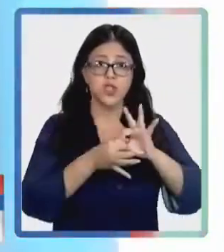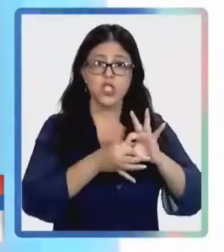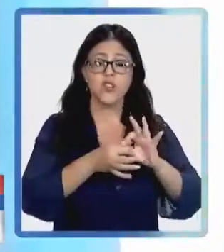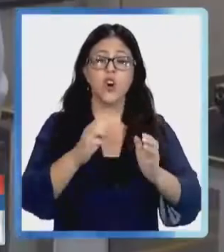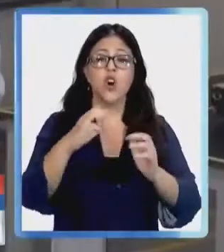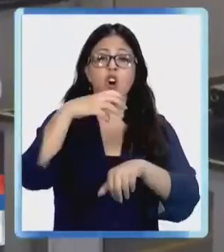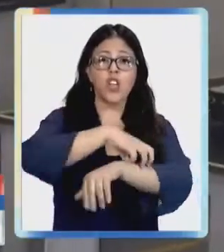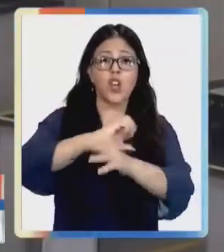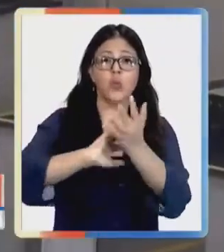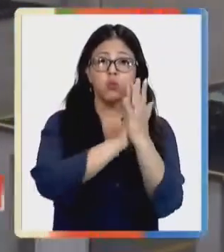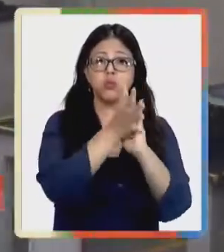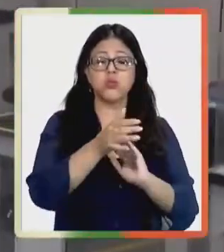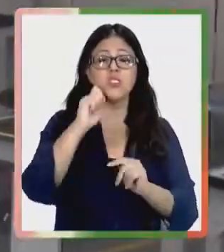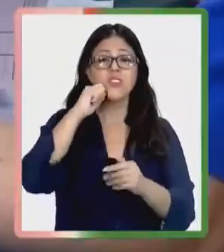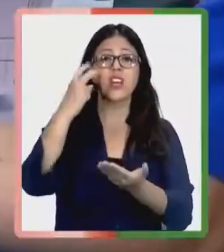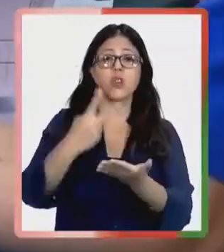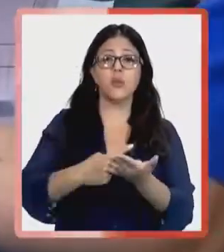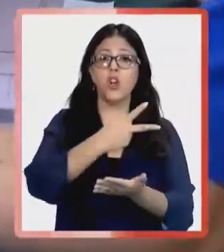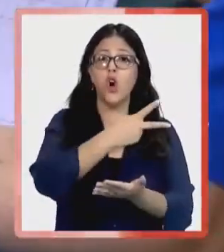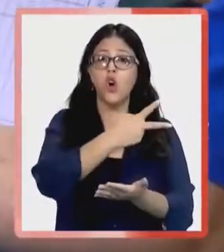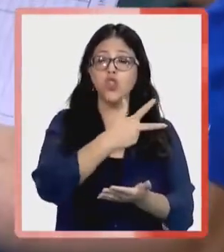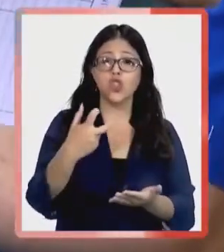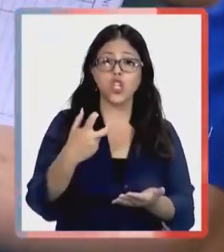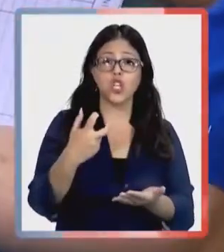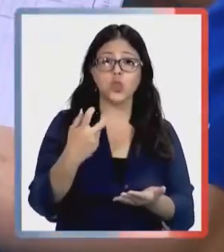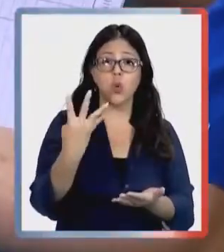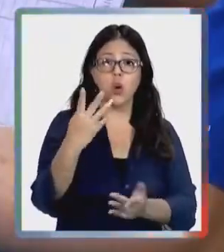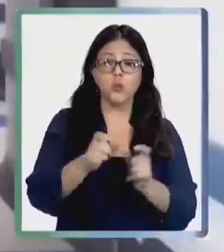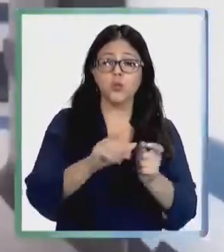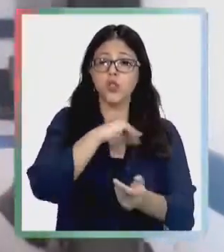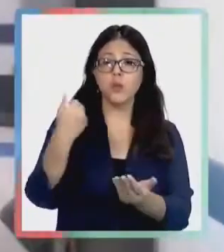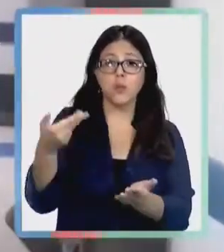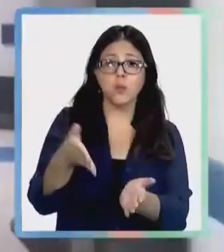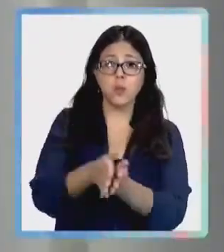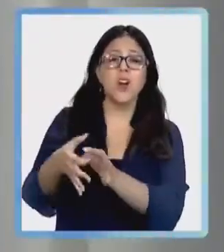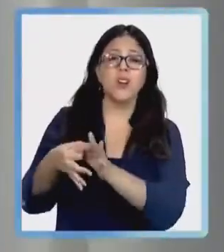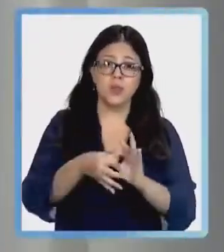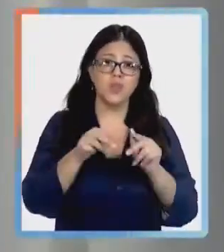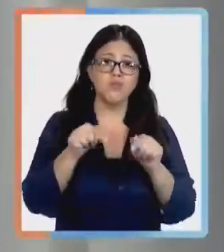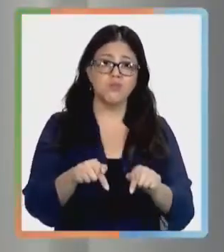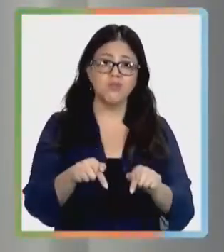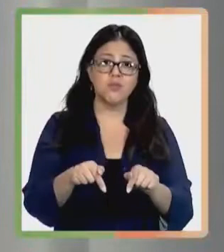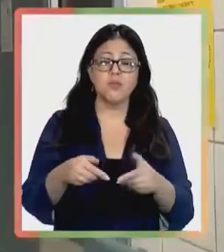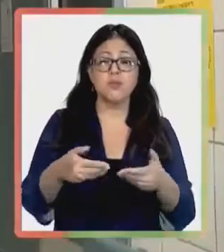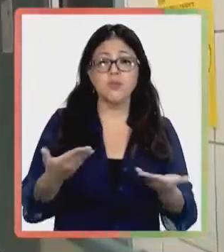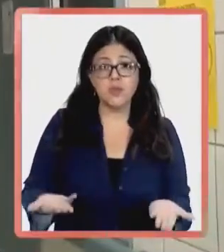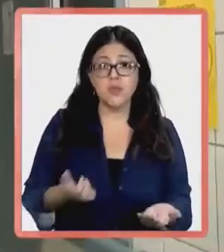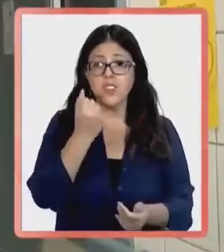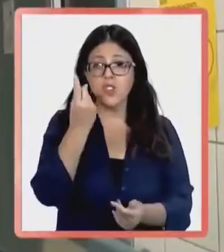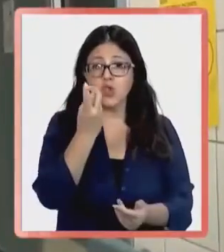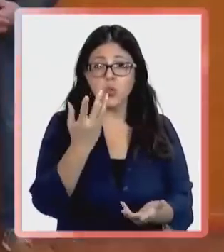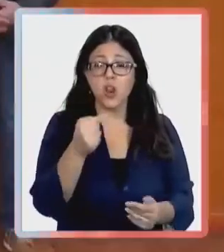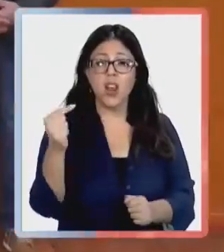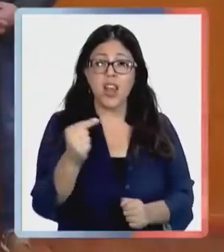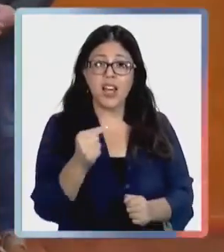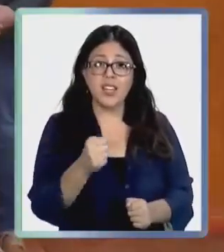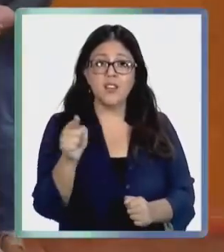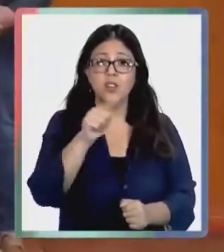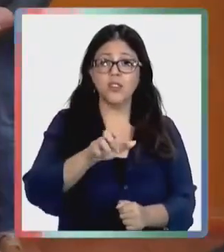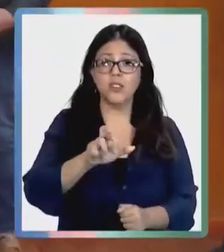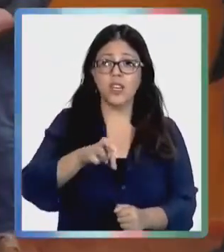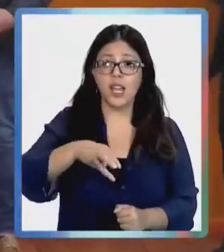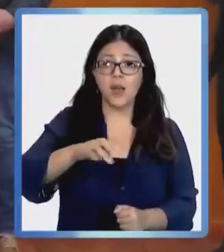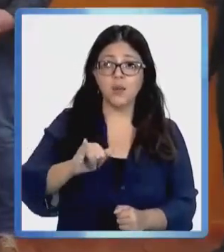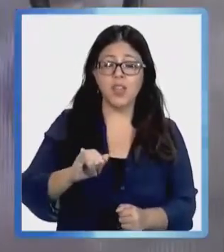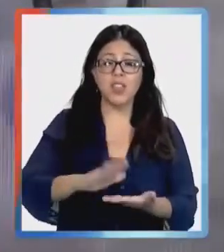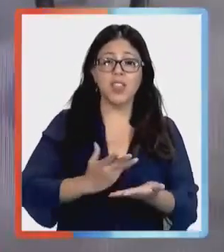Araucanía. Se elevó a 2.804 el número de fallecidos producto de la pandemia. Pese a esta cifra negativa, el